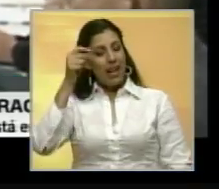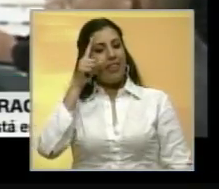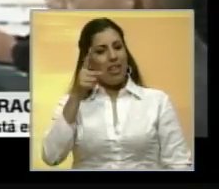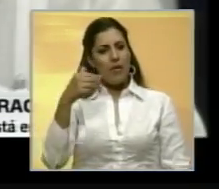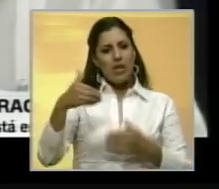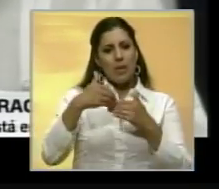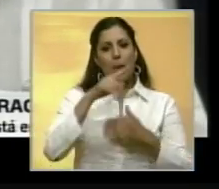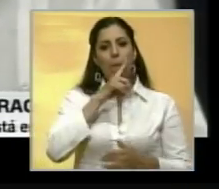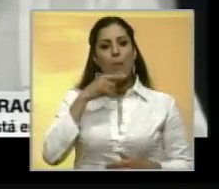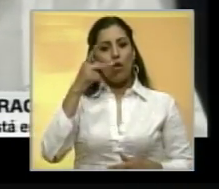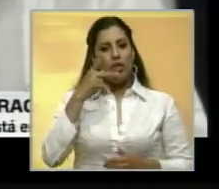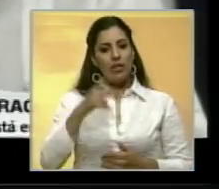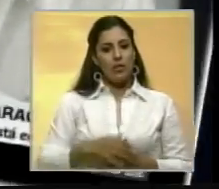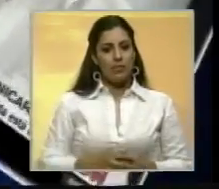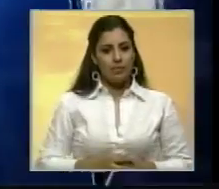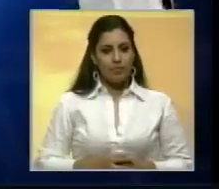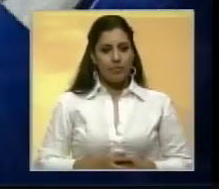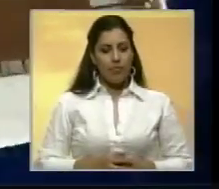un perseguido político.